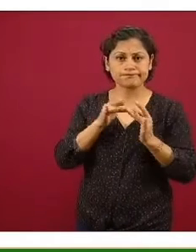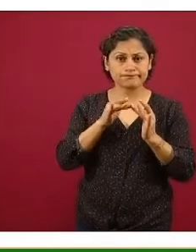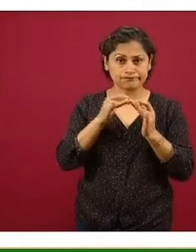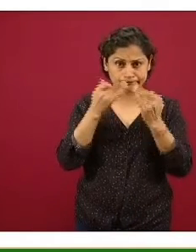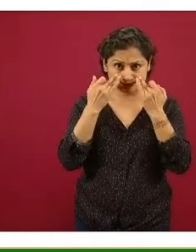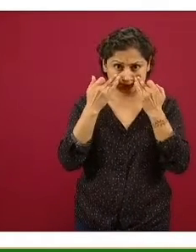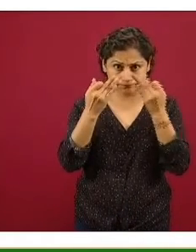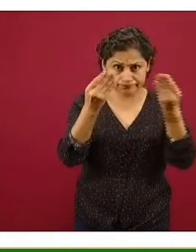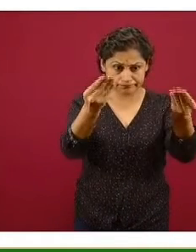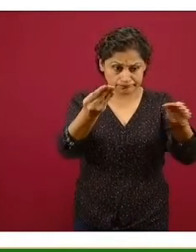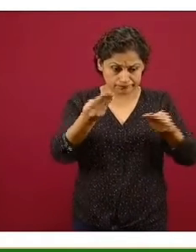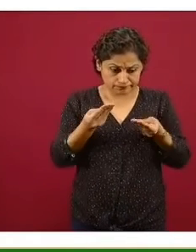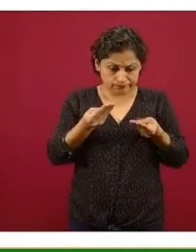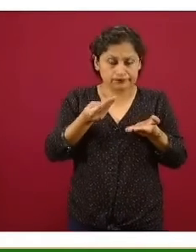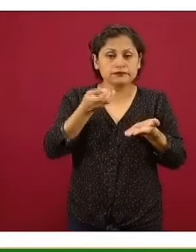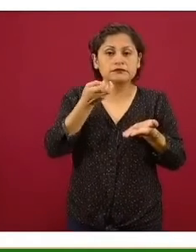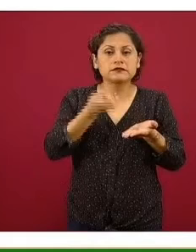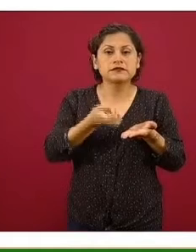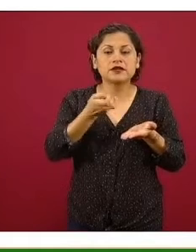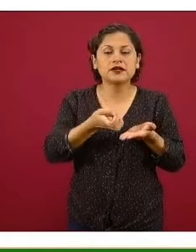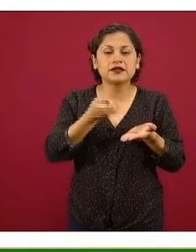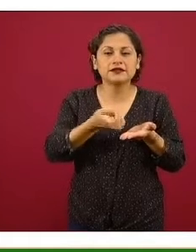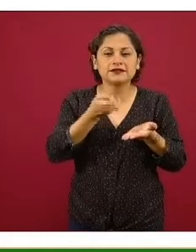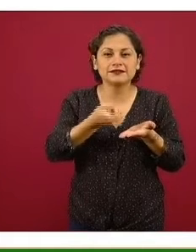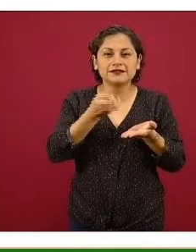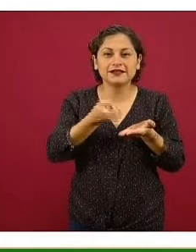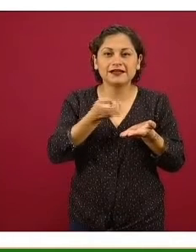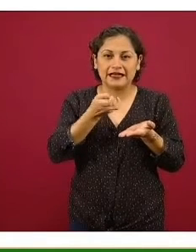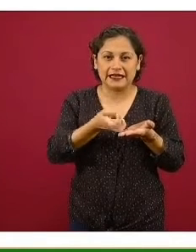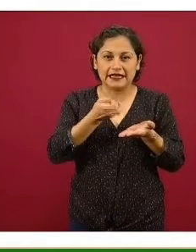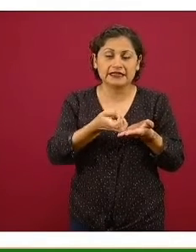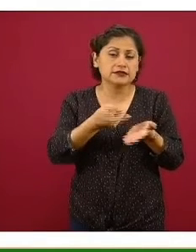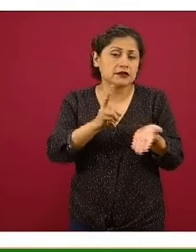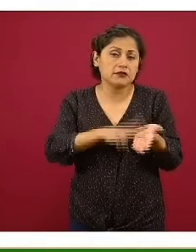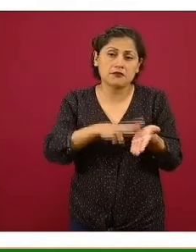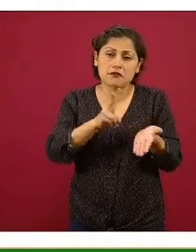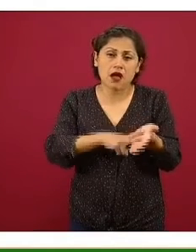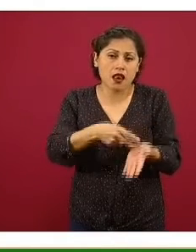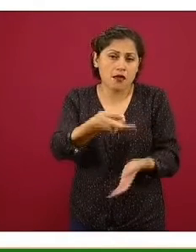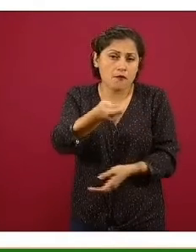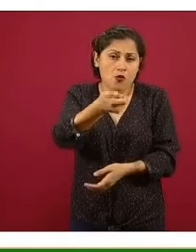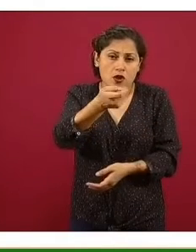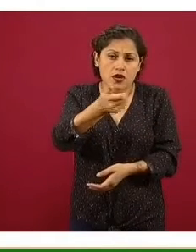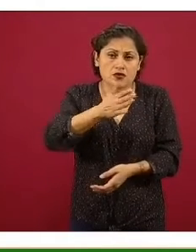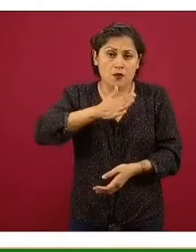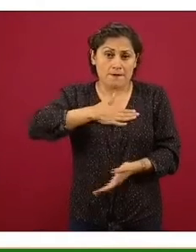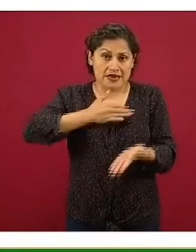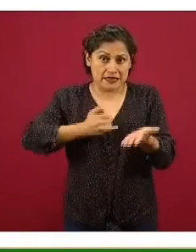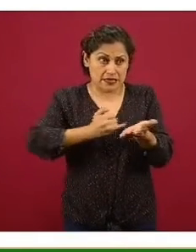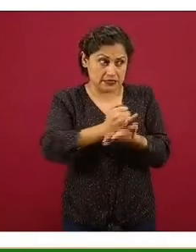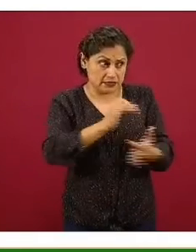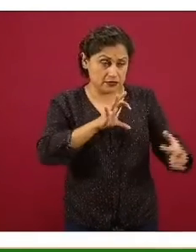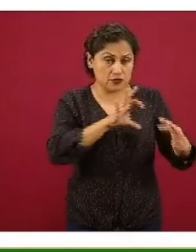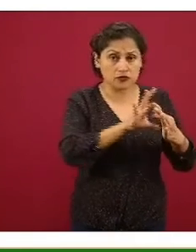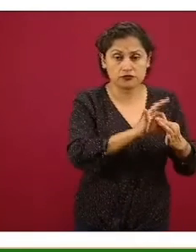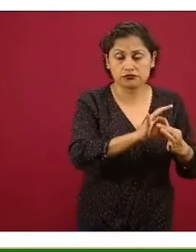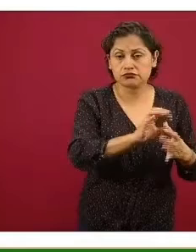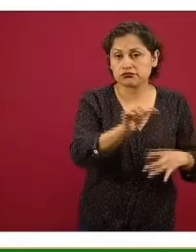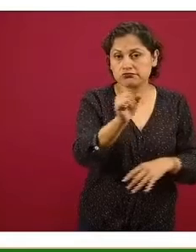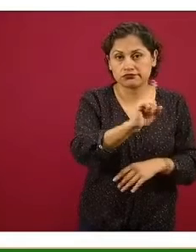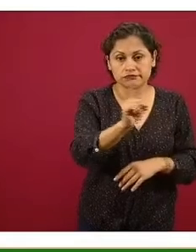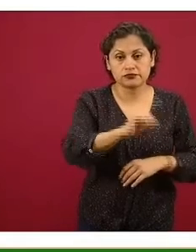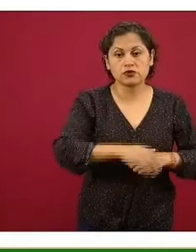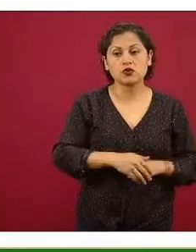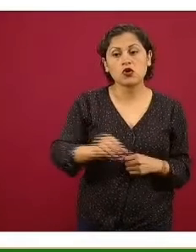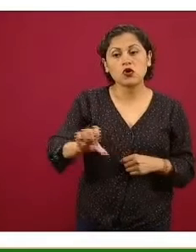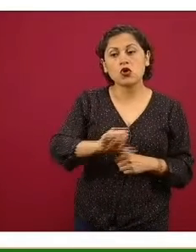tiene muy bajo peso para la toma de una decisión en una intervención médica. Y por el otro lado tenemos estudios